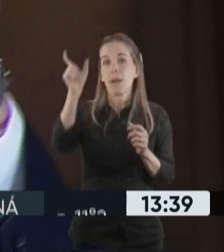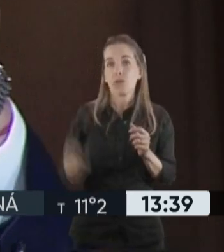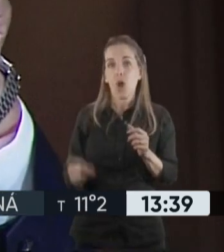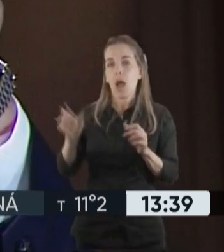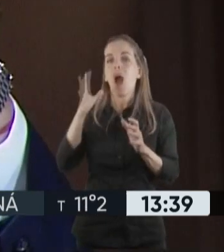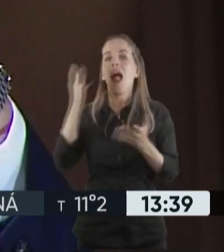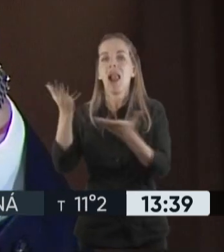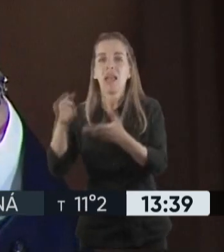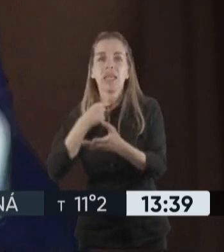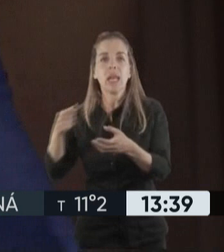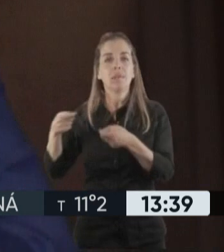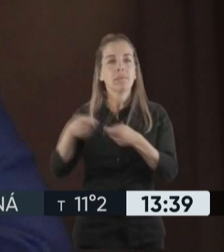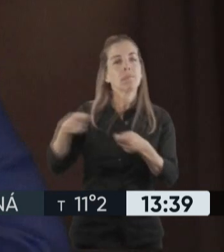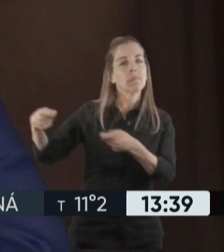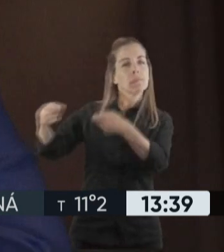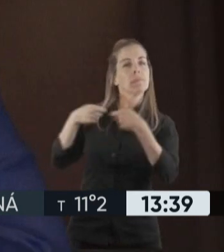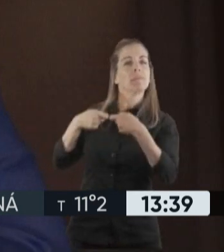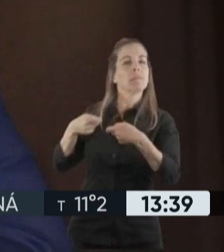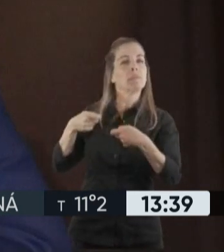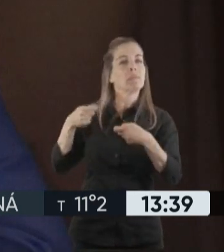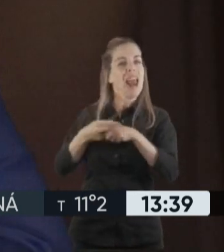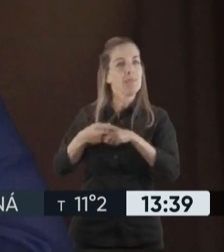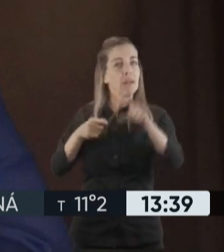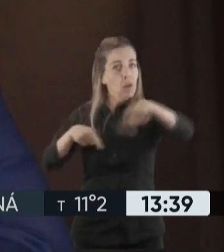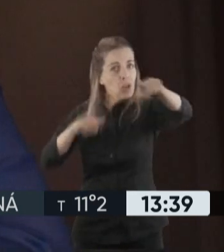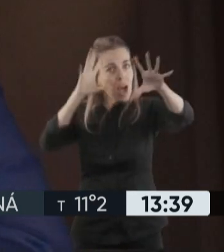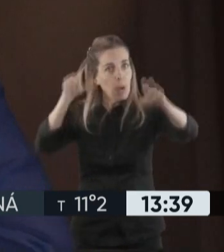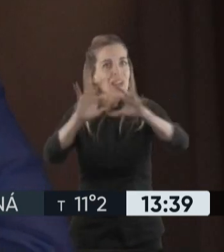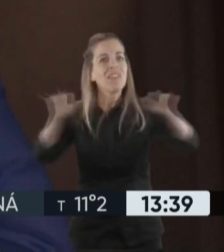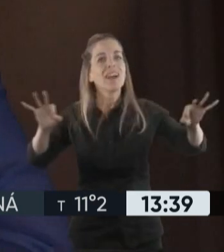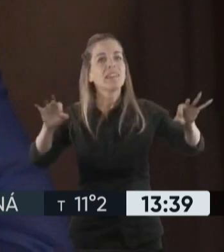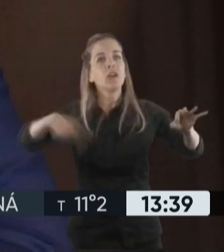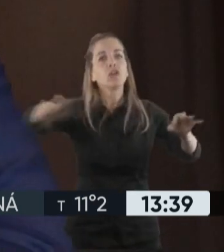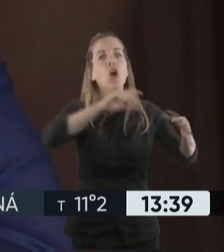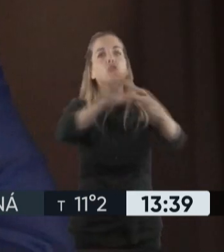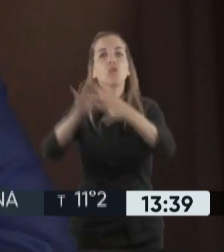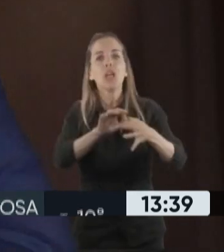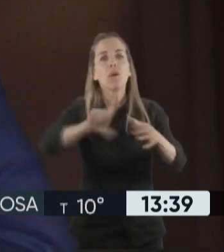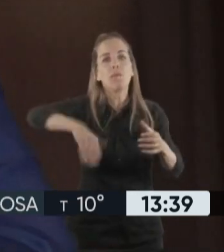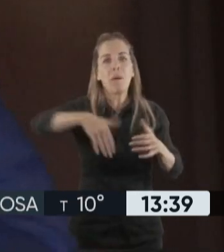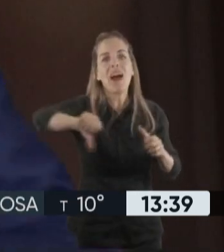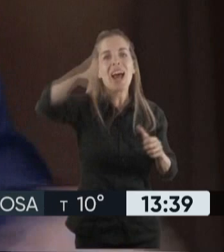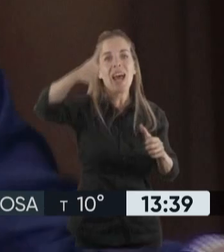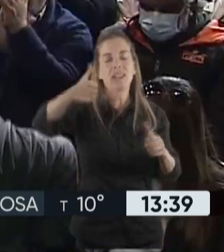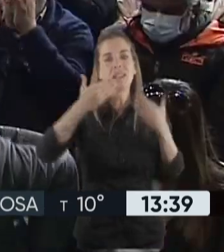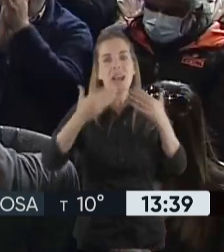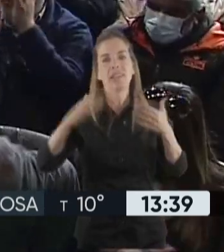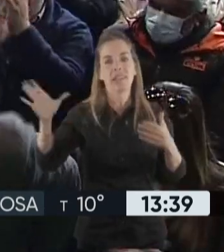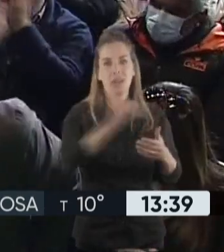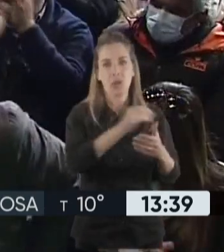hacer pelear, acuérdense de la marcha. Todos unidos triunfaremos. Gracias a todos y todas.